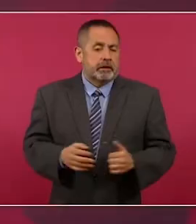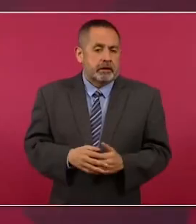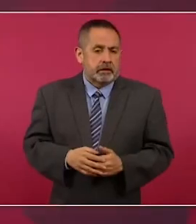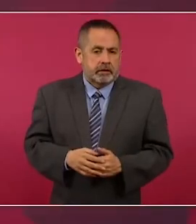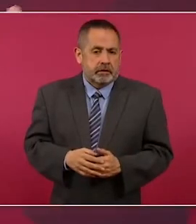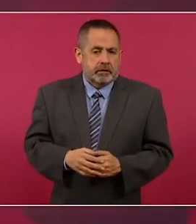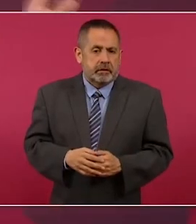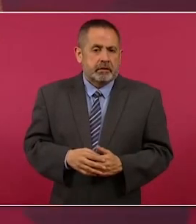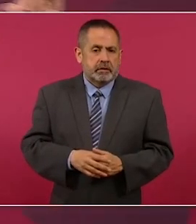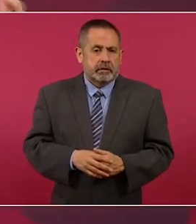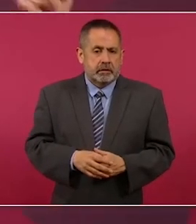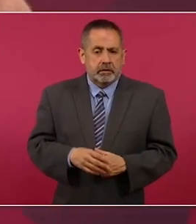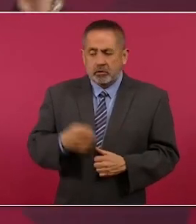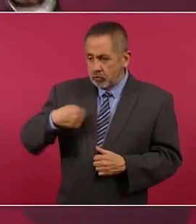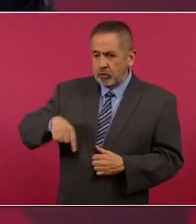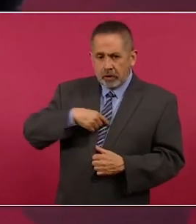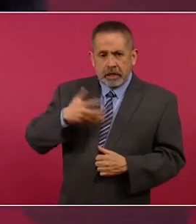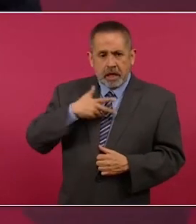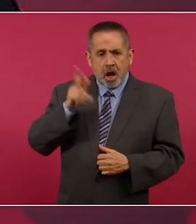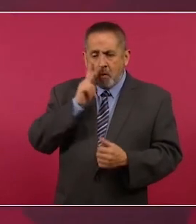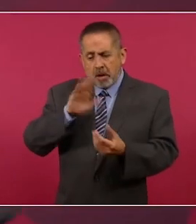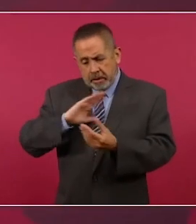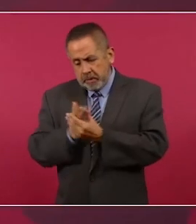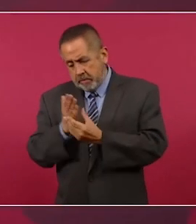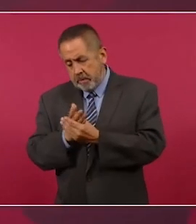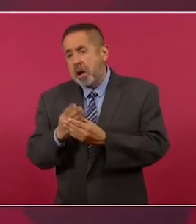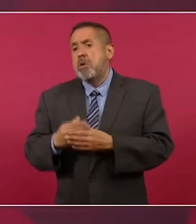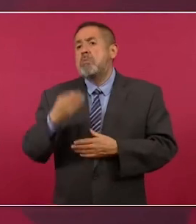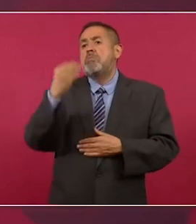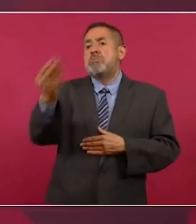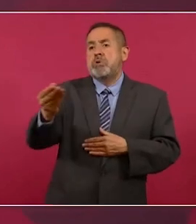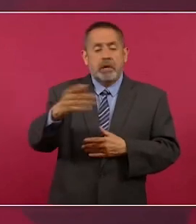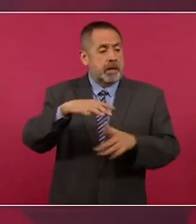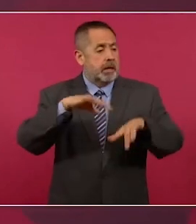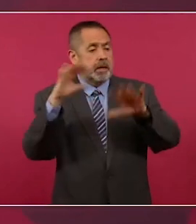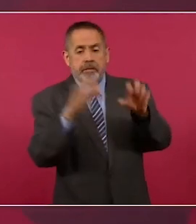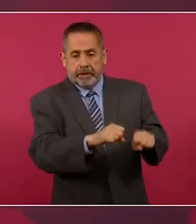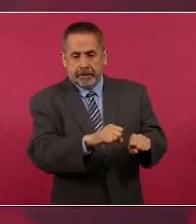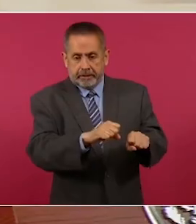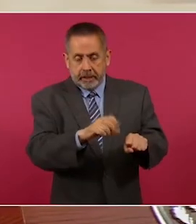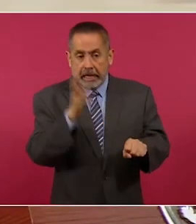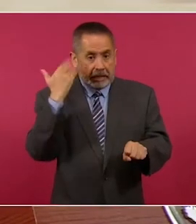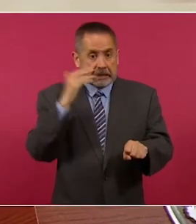Nosotros tuvimos elementos, se presentaron, ya lo habían detenido,